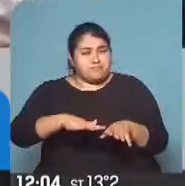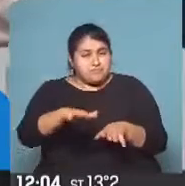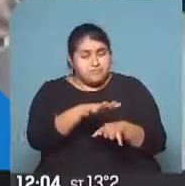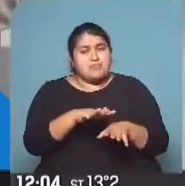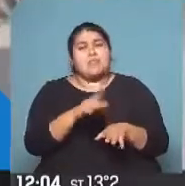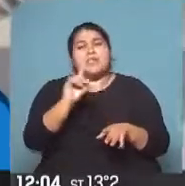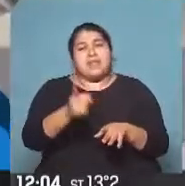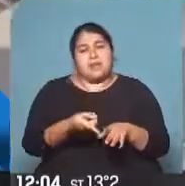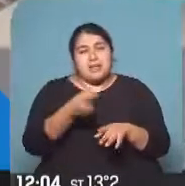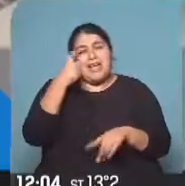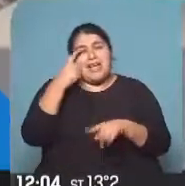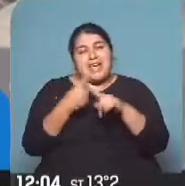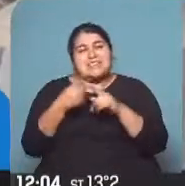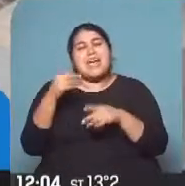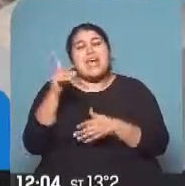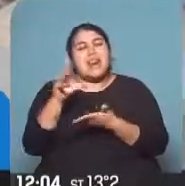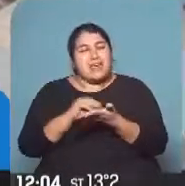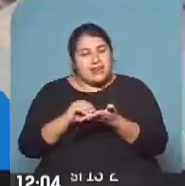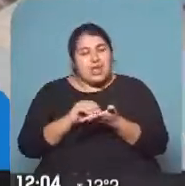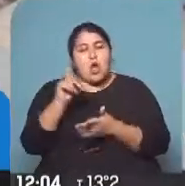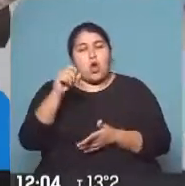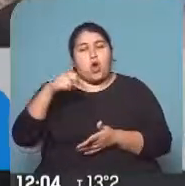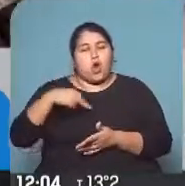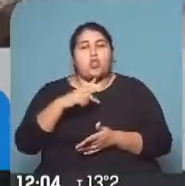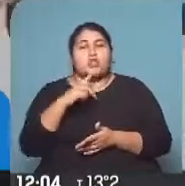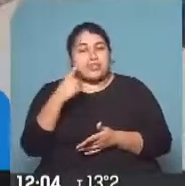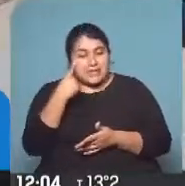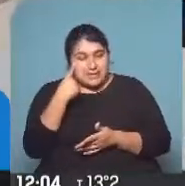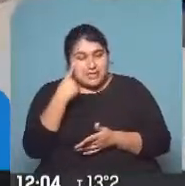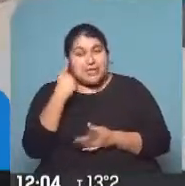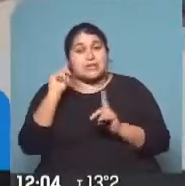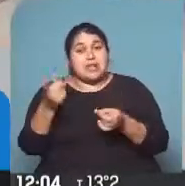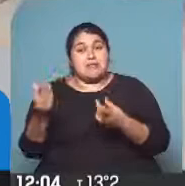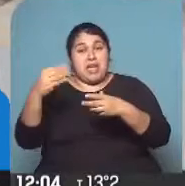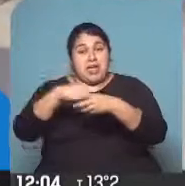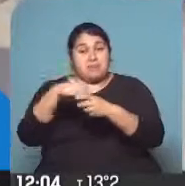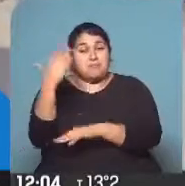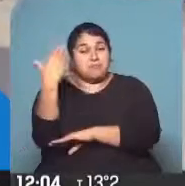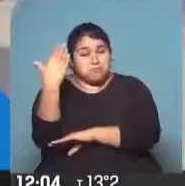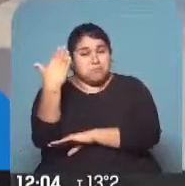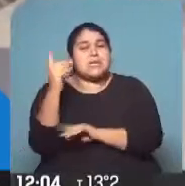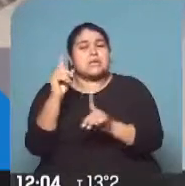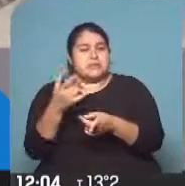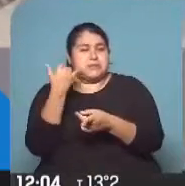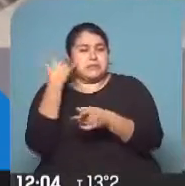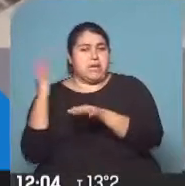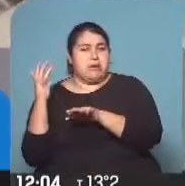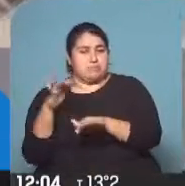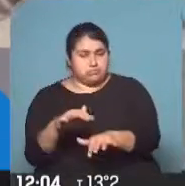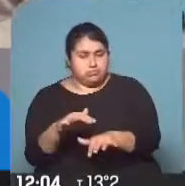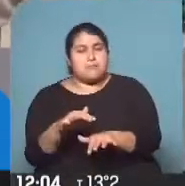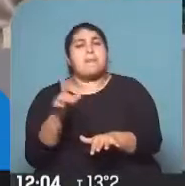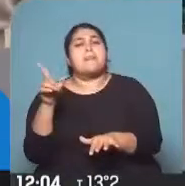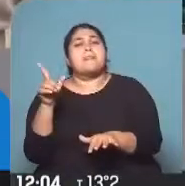la exlegisladora Diana Conti. En el interior de la sala de audiencias ya se encuentra el resto de los imputados. Cristina Fernández no